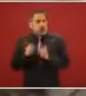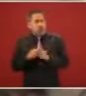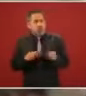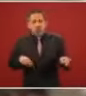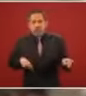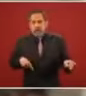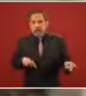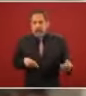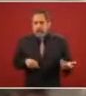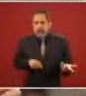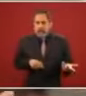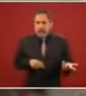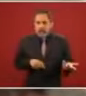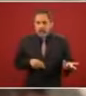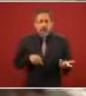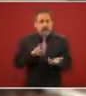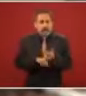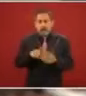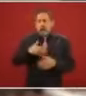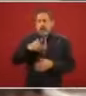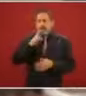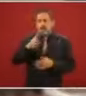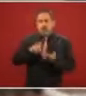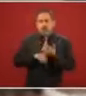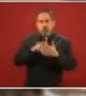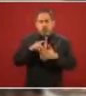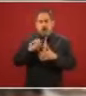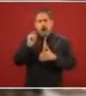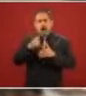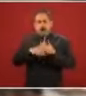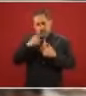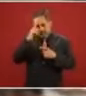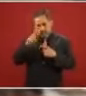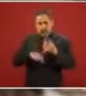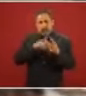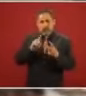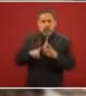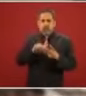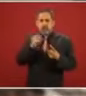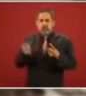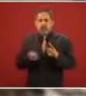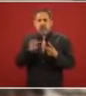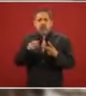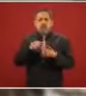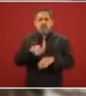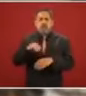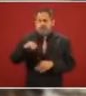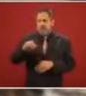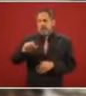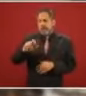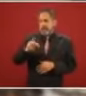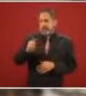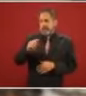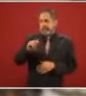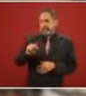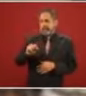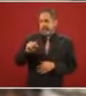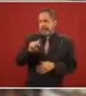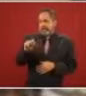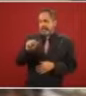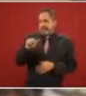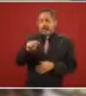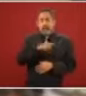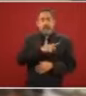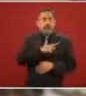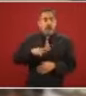si ya tiene algún reporte sobre el tema. Ese es el primer tema. Y el segundo, le hago una pregunta sobre Margarita Zavala con la deuda que tiene